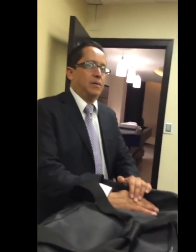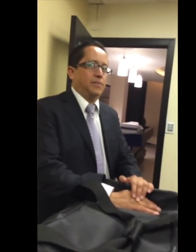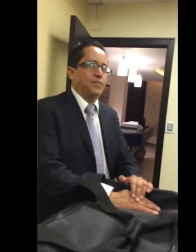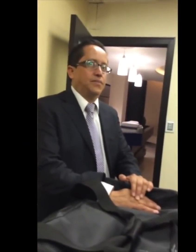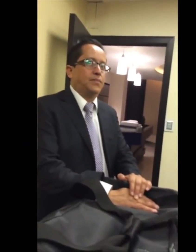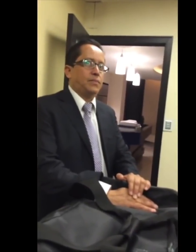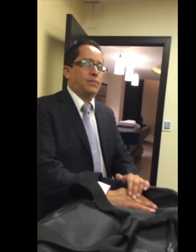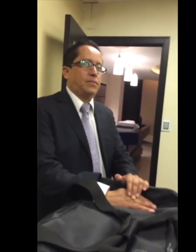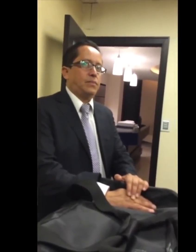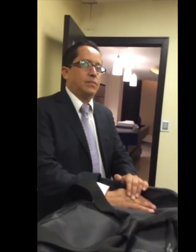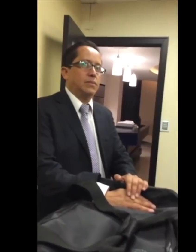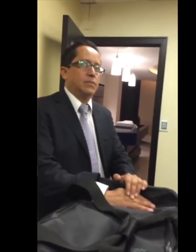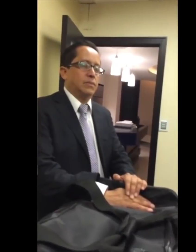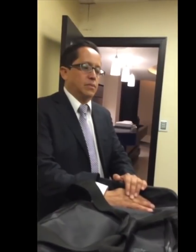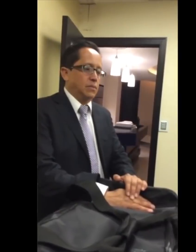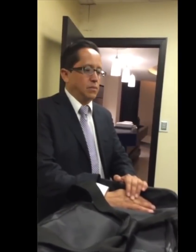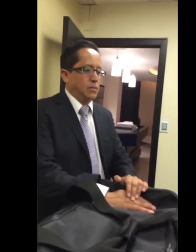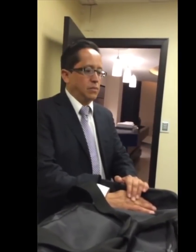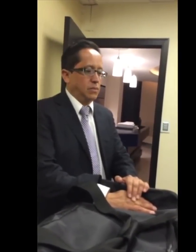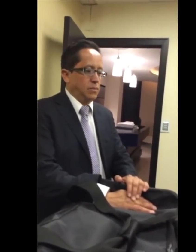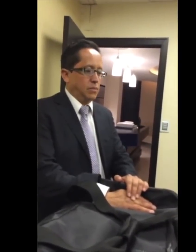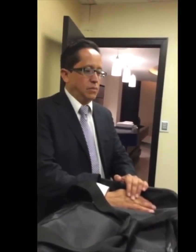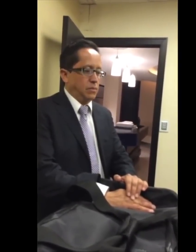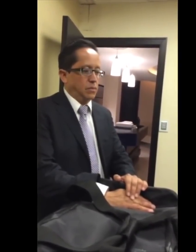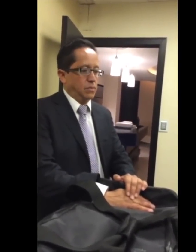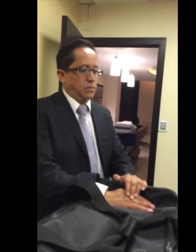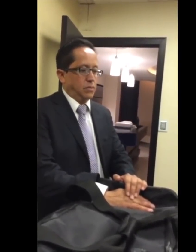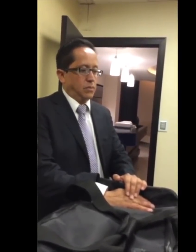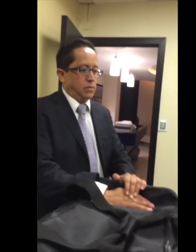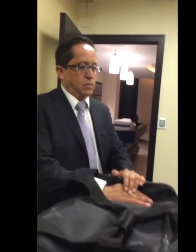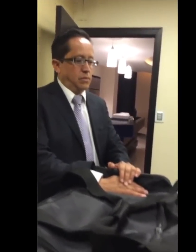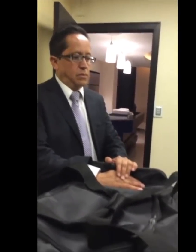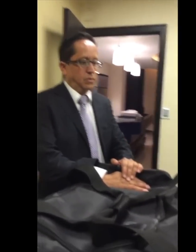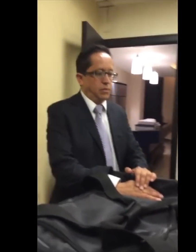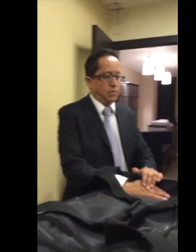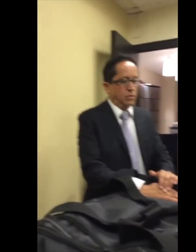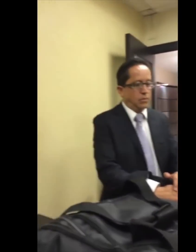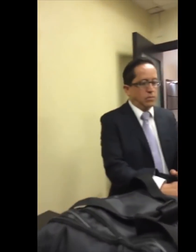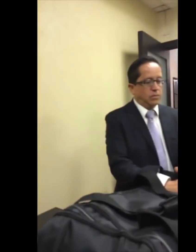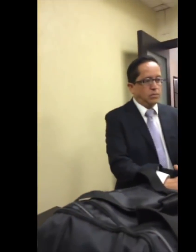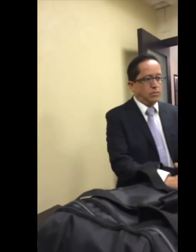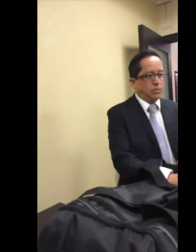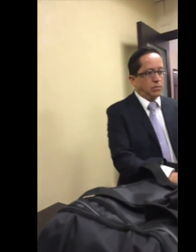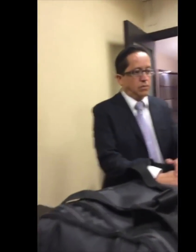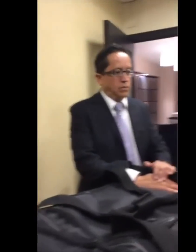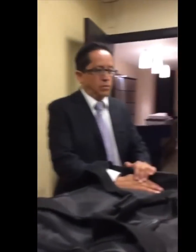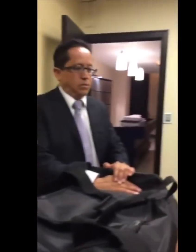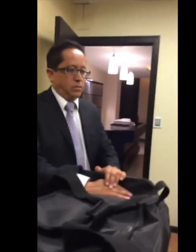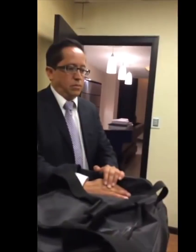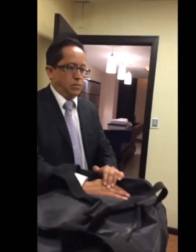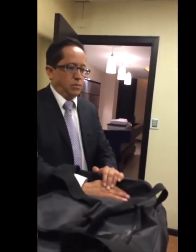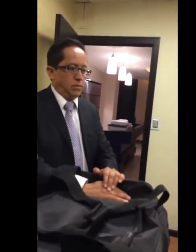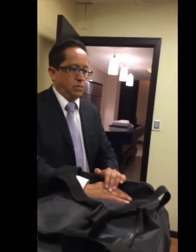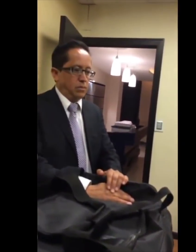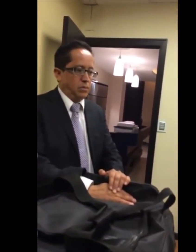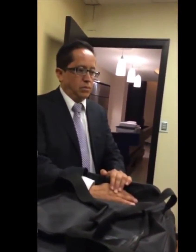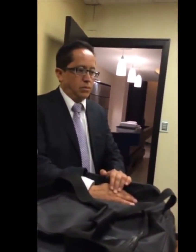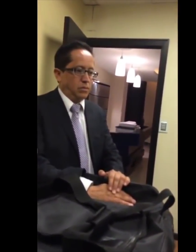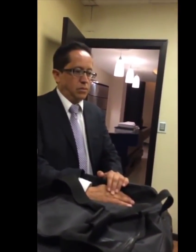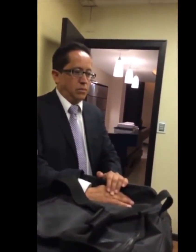el seguro social confirmó que uno de los que aparecen en el vídeo recibiendo dinero es el contratista de la 4ta